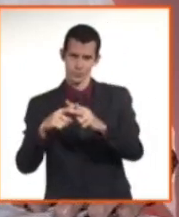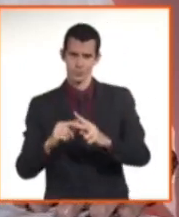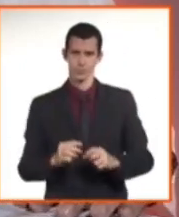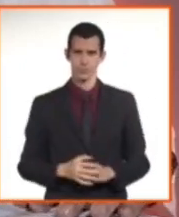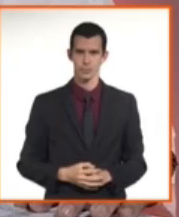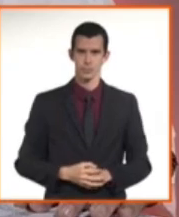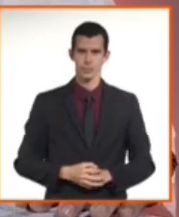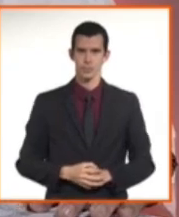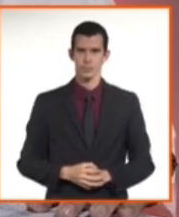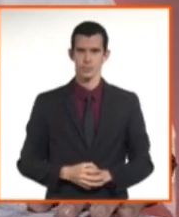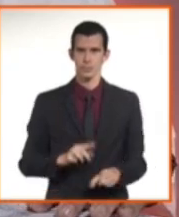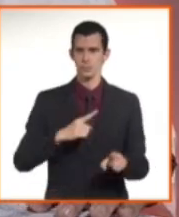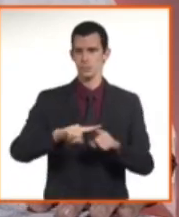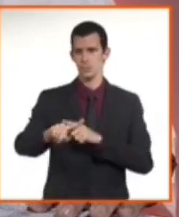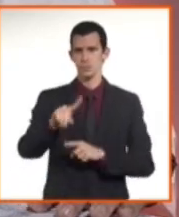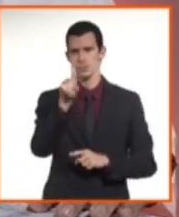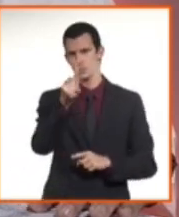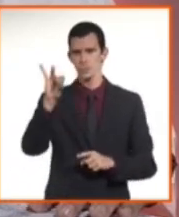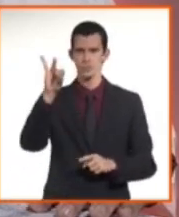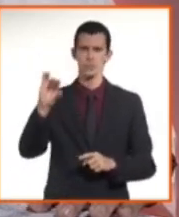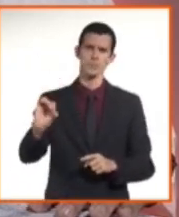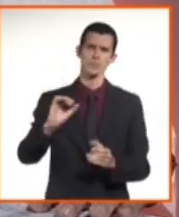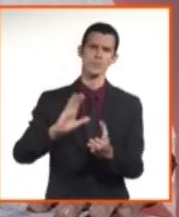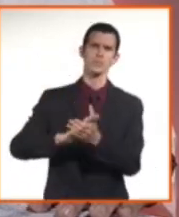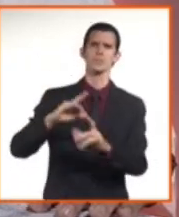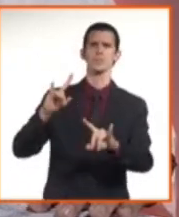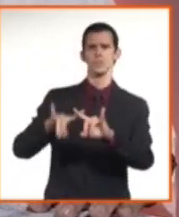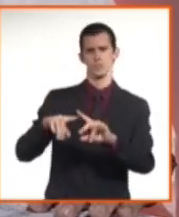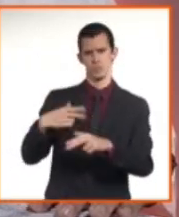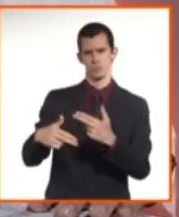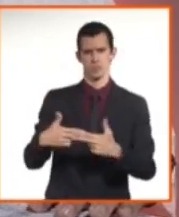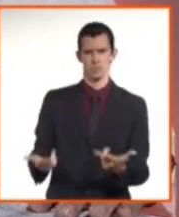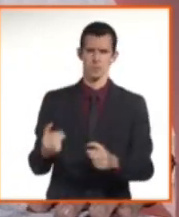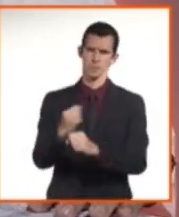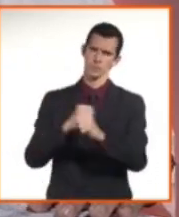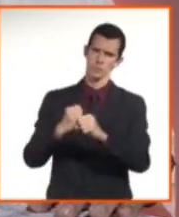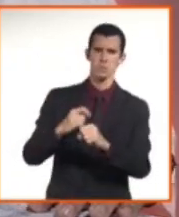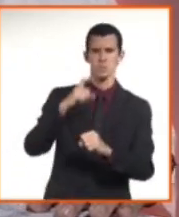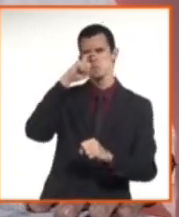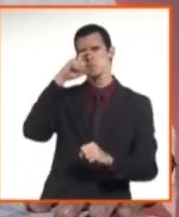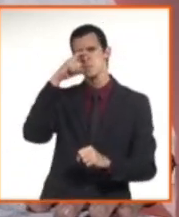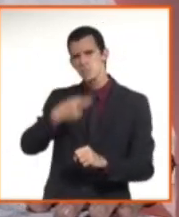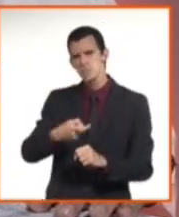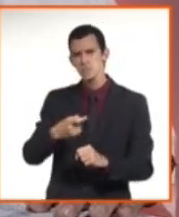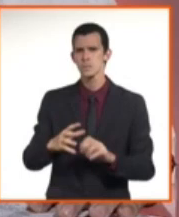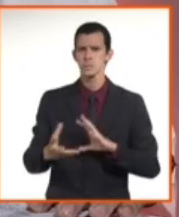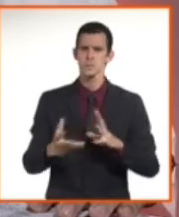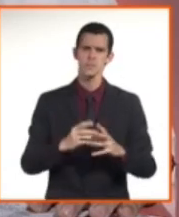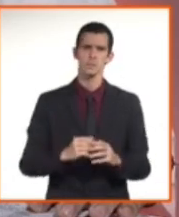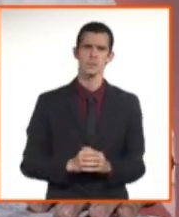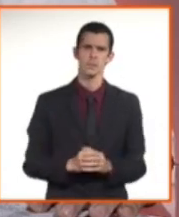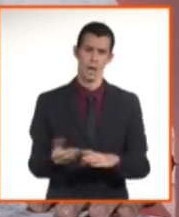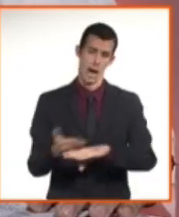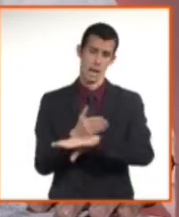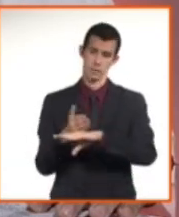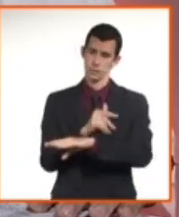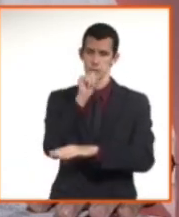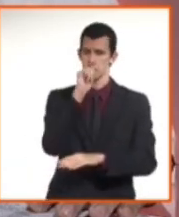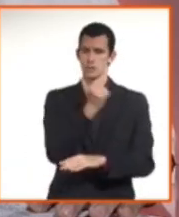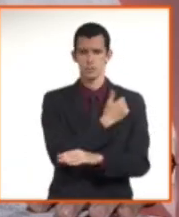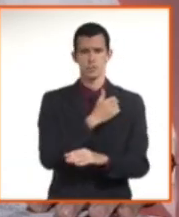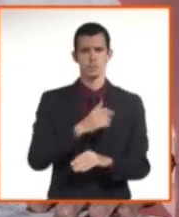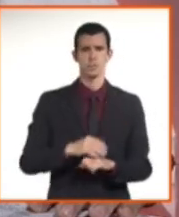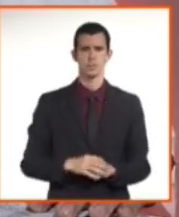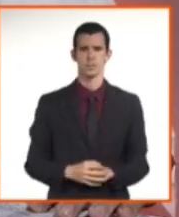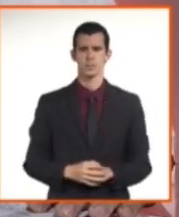recuperar 170 megawatts en motores a fuel antes de finalizar el año también, a partir de los financiamientos que se han venido disponiendo.